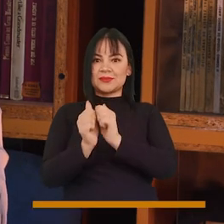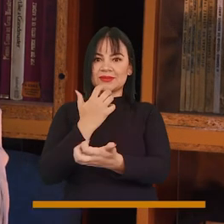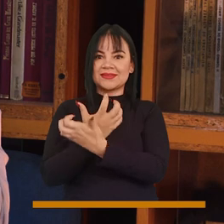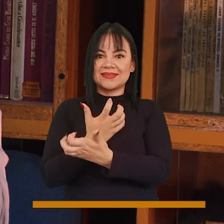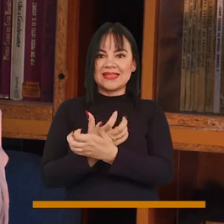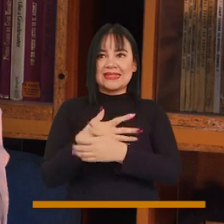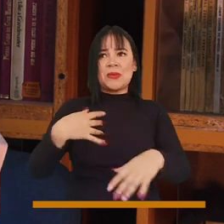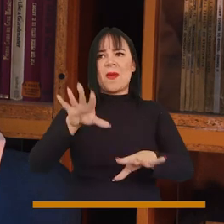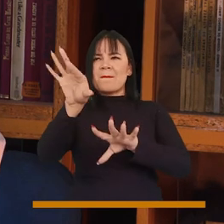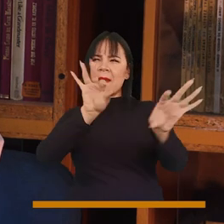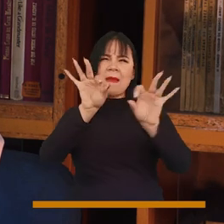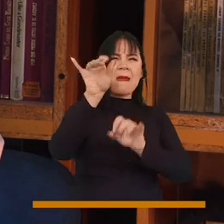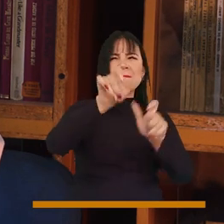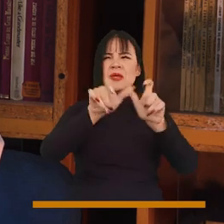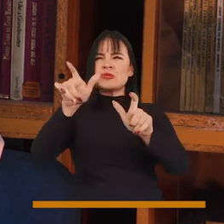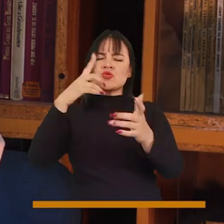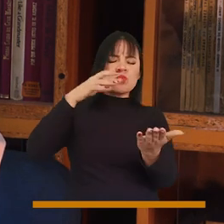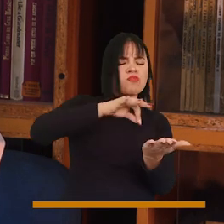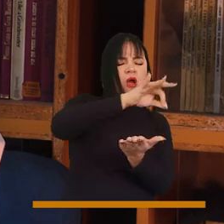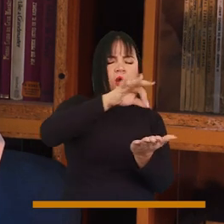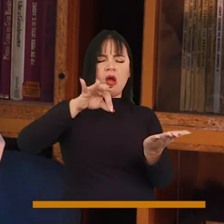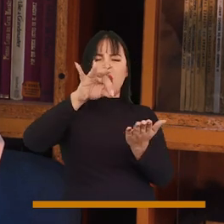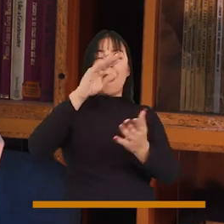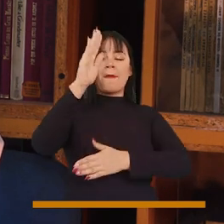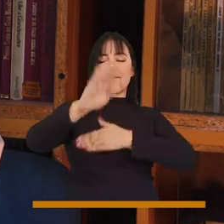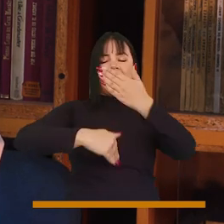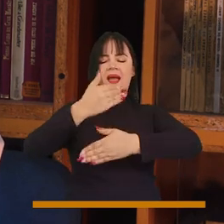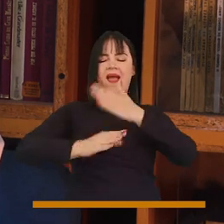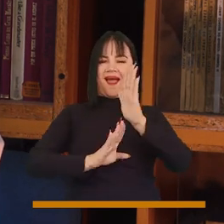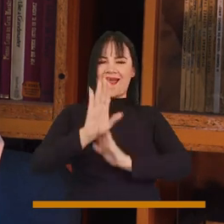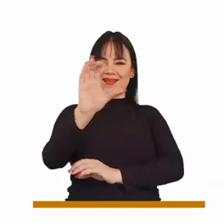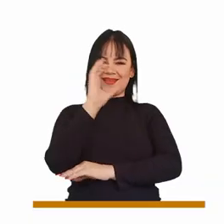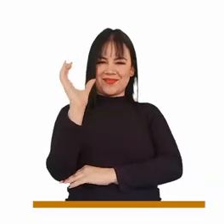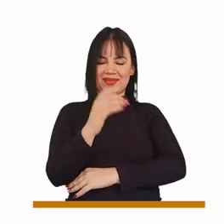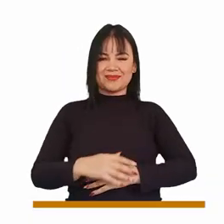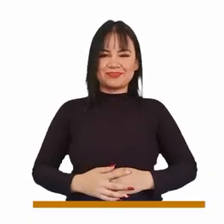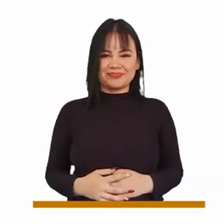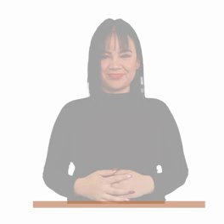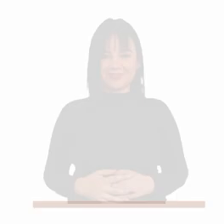ciencia y sacar muchos grandes jugadores para el desarrollo del deporte en Colombia.